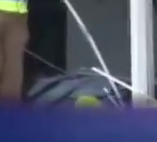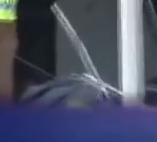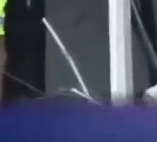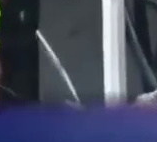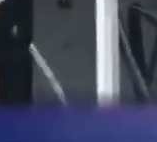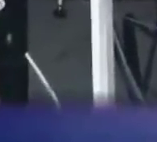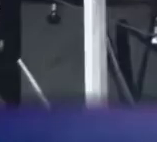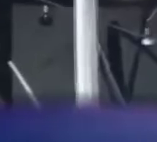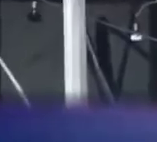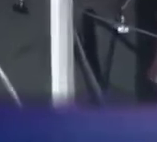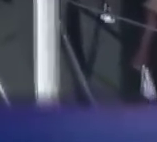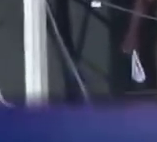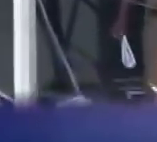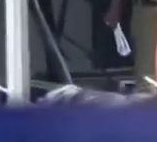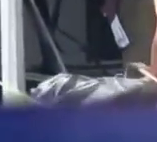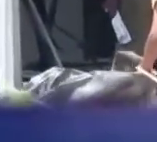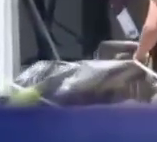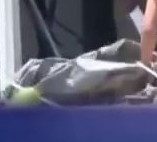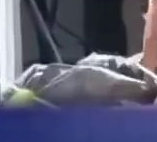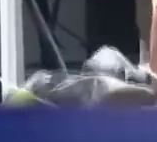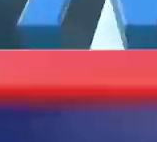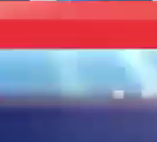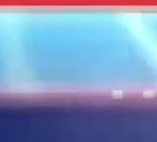dejado 290 muertos.